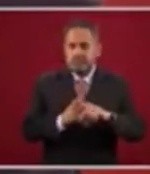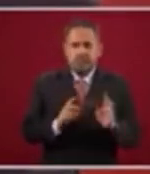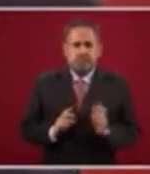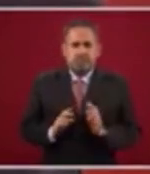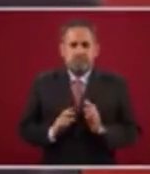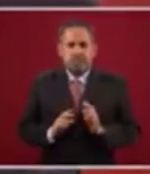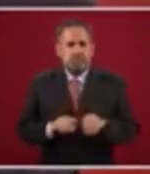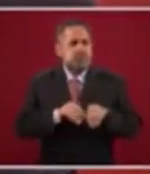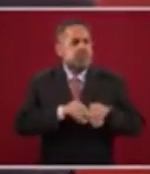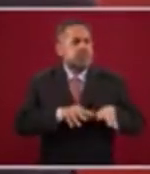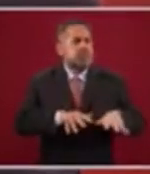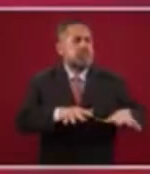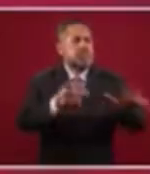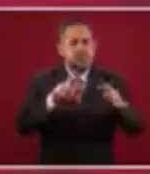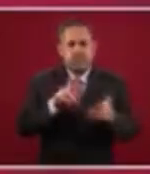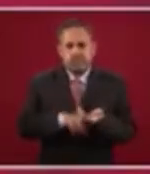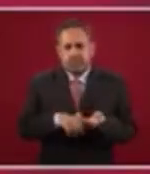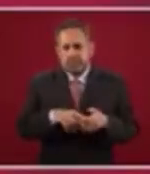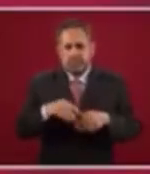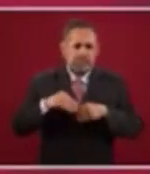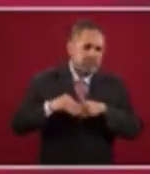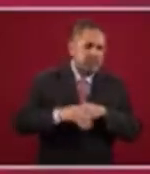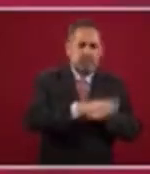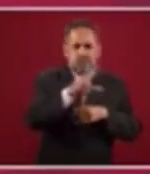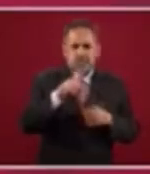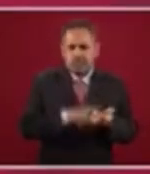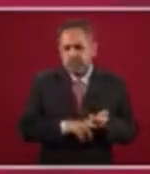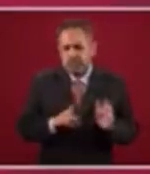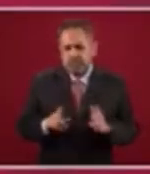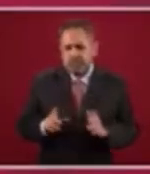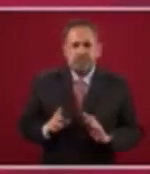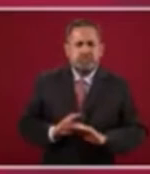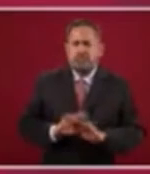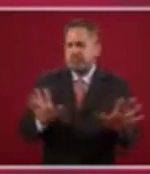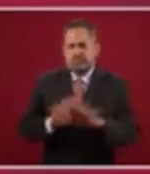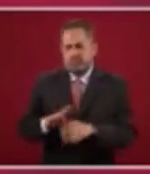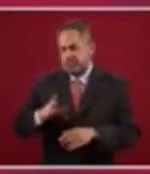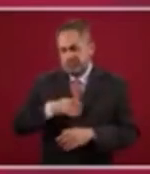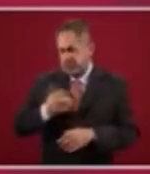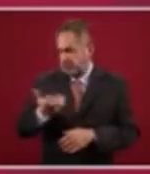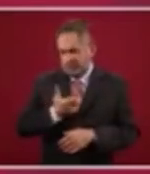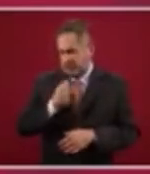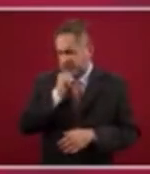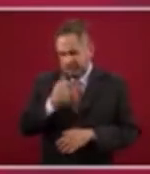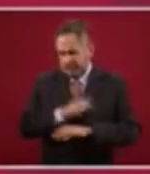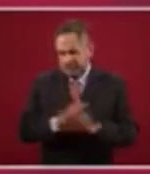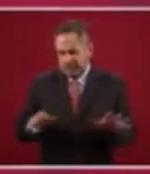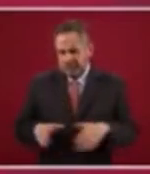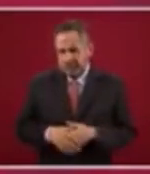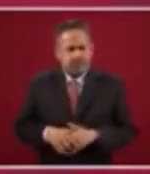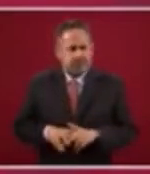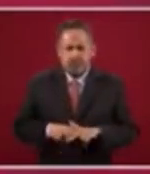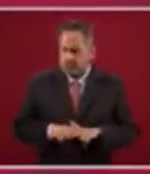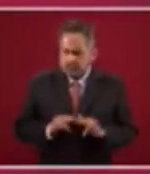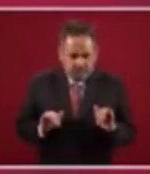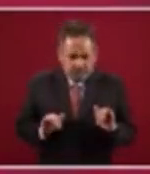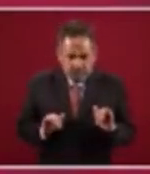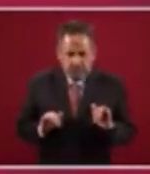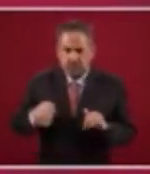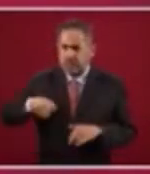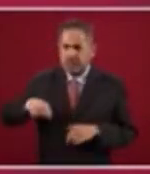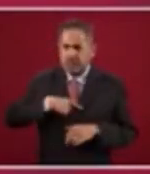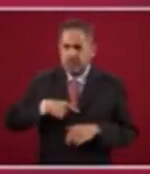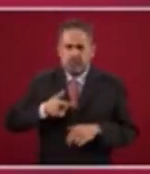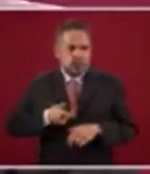los mensajes, pues se difundieran mensajes de la presidencia. Eso no lo hacemos. O sea, nunca hemos